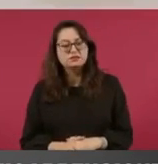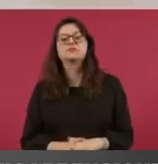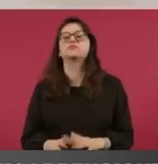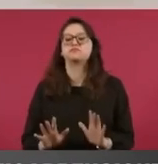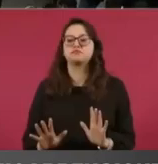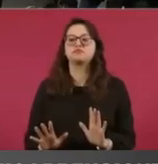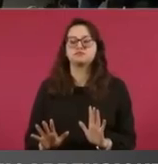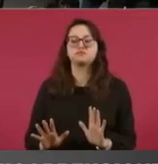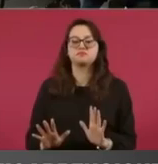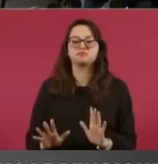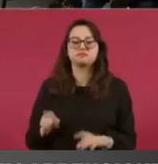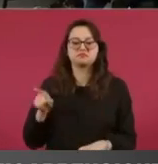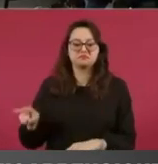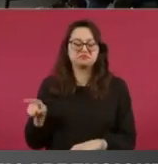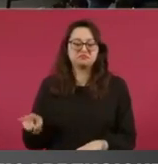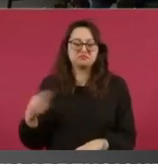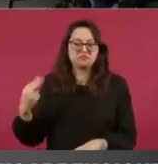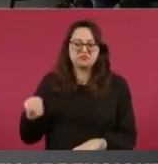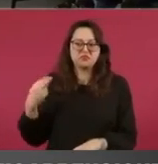Pero sí existe.